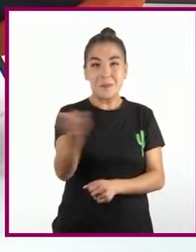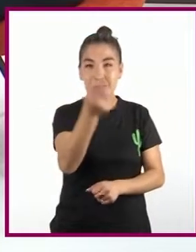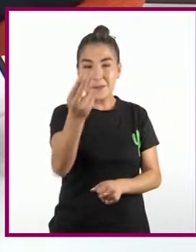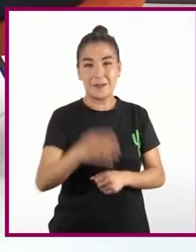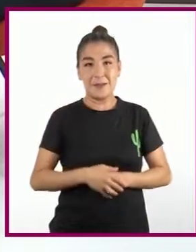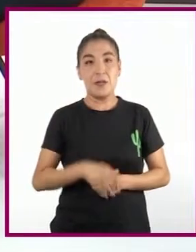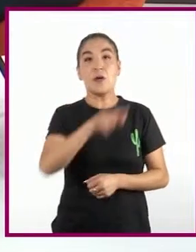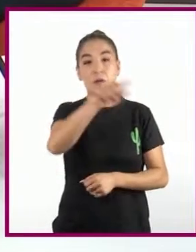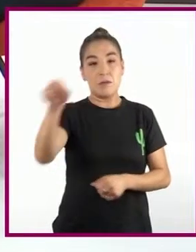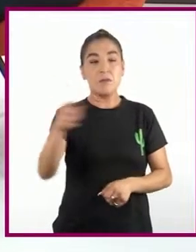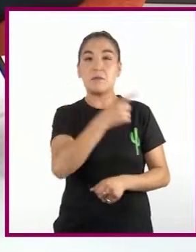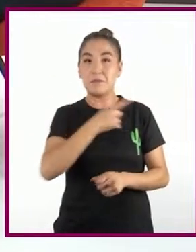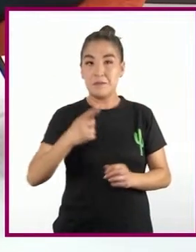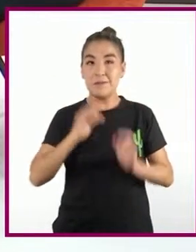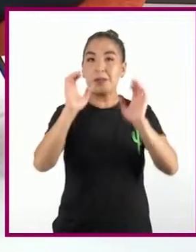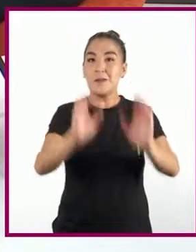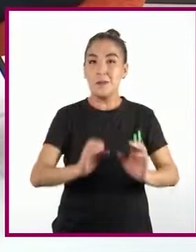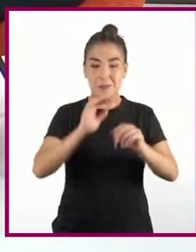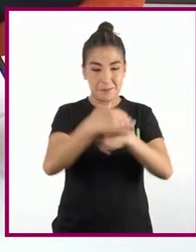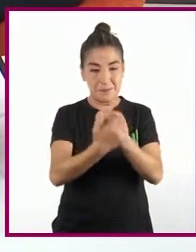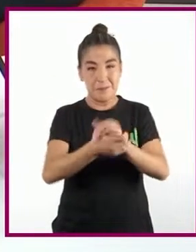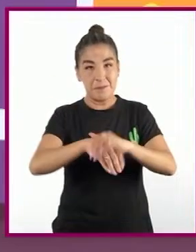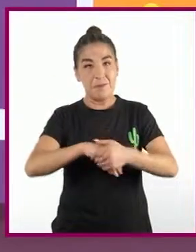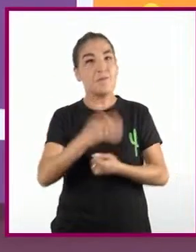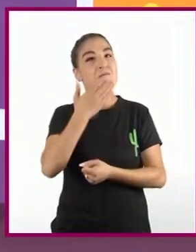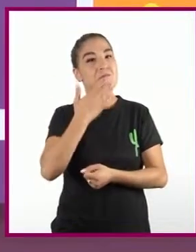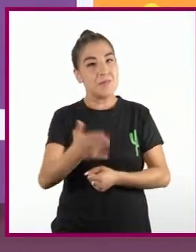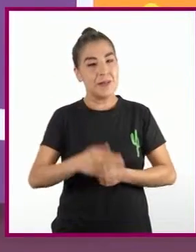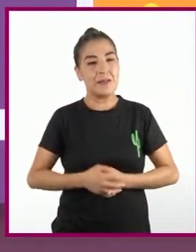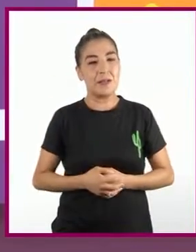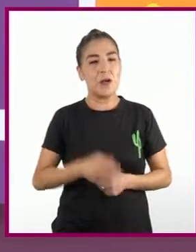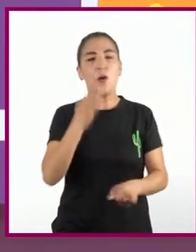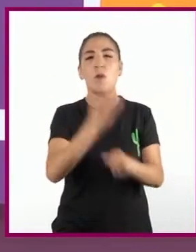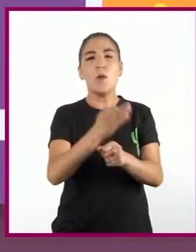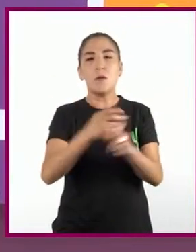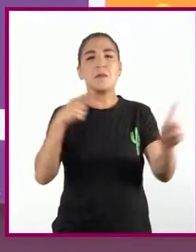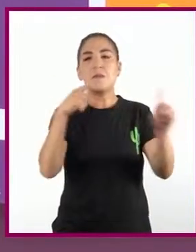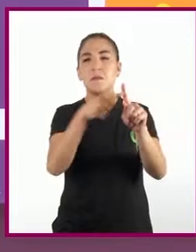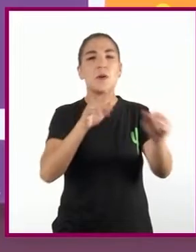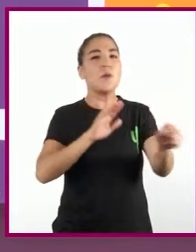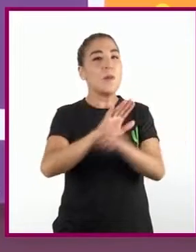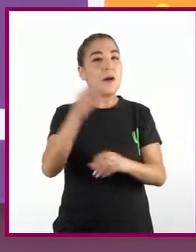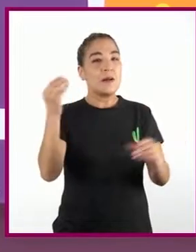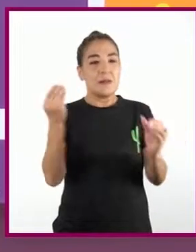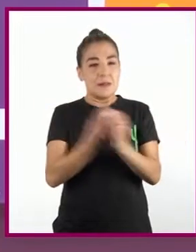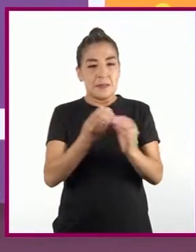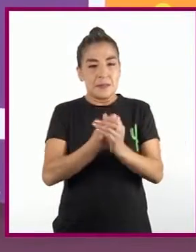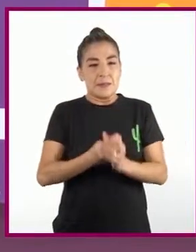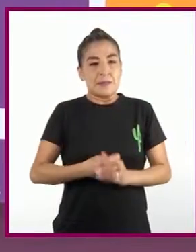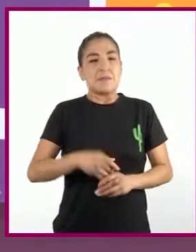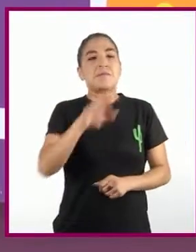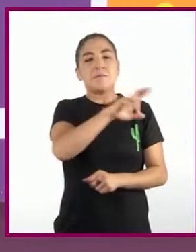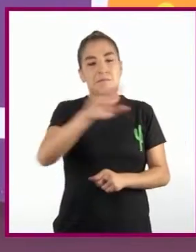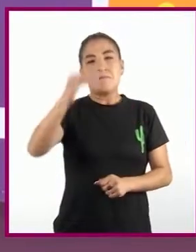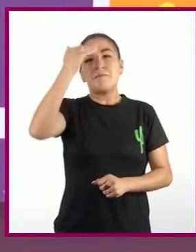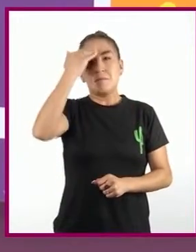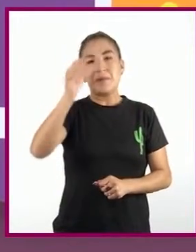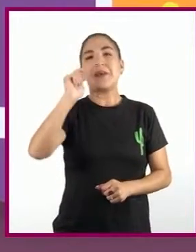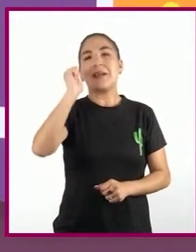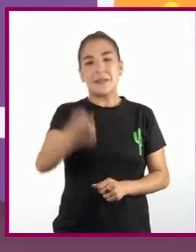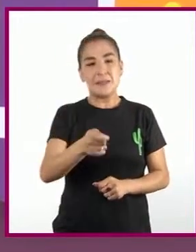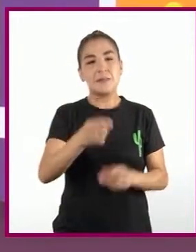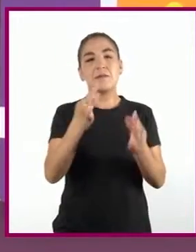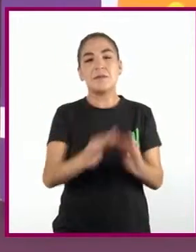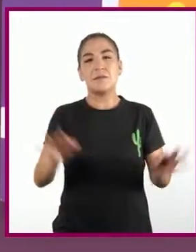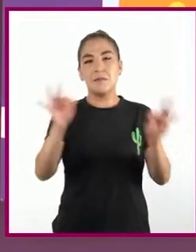tomado la precaución de lavar sus manos correctamente? El propósito de esta sesión es reconocer la importancia de las reacciones